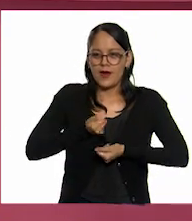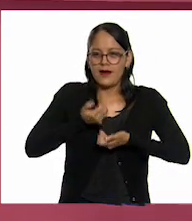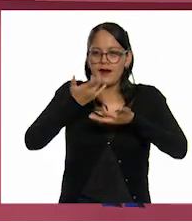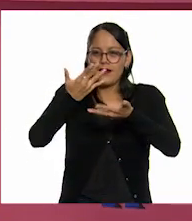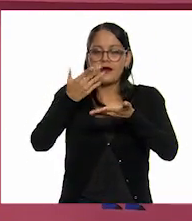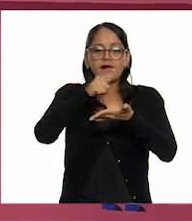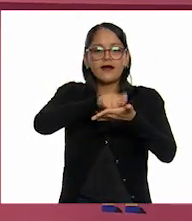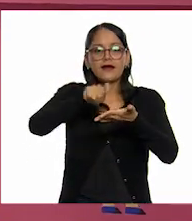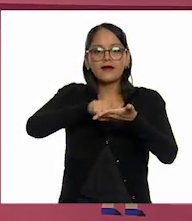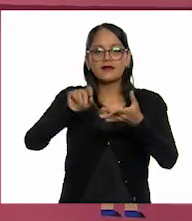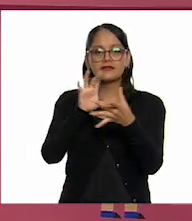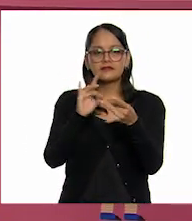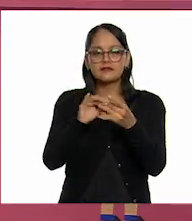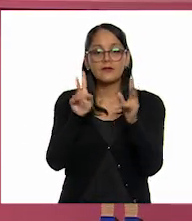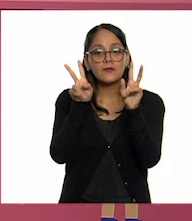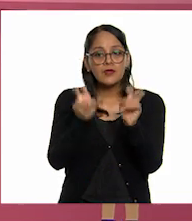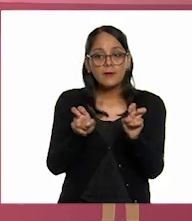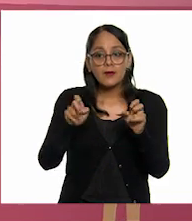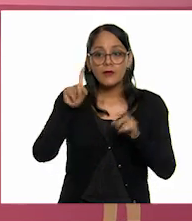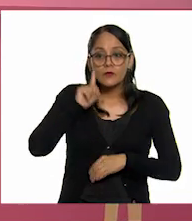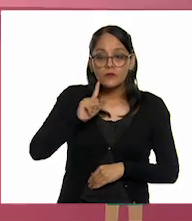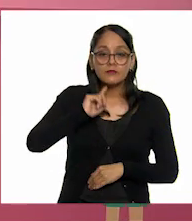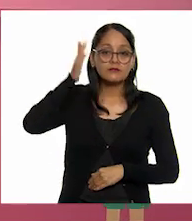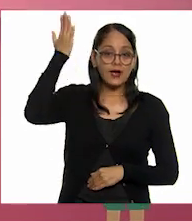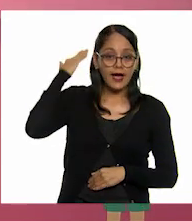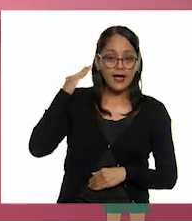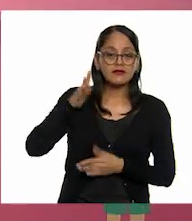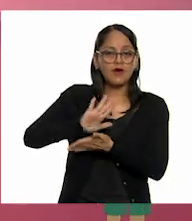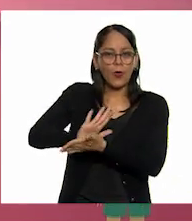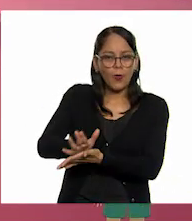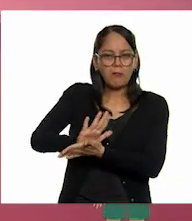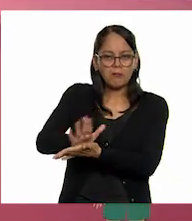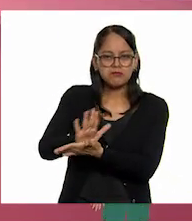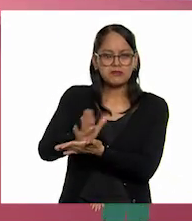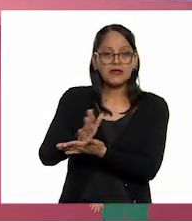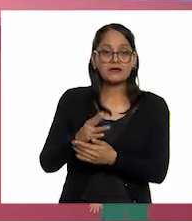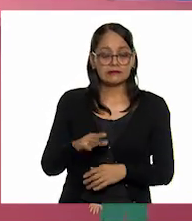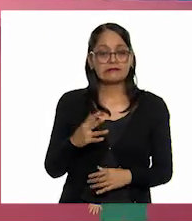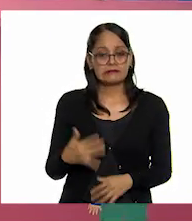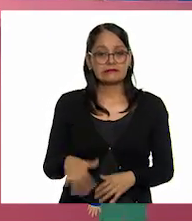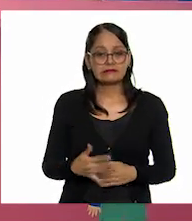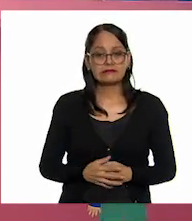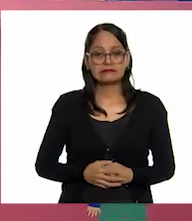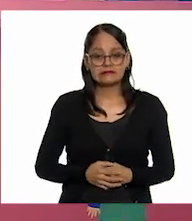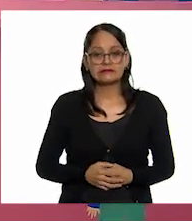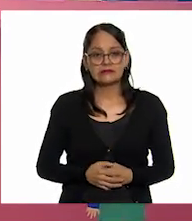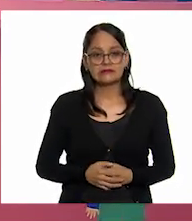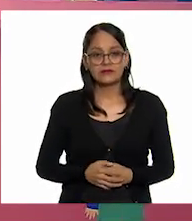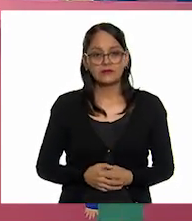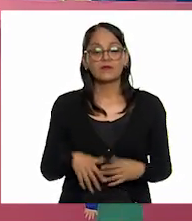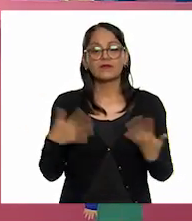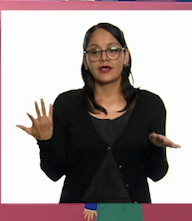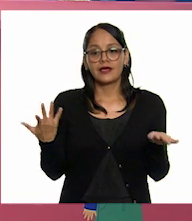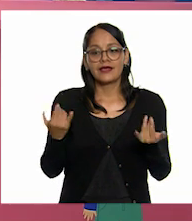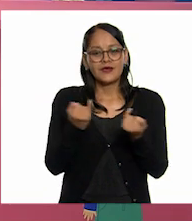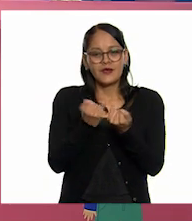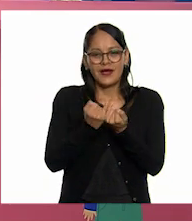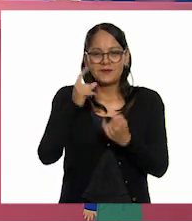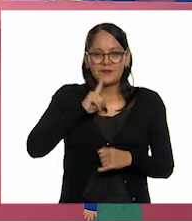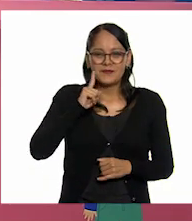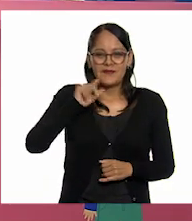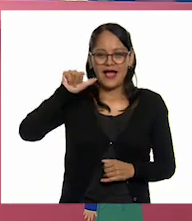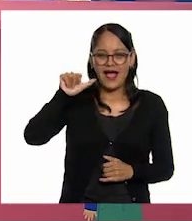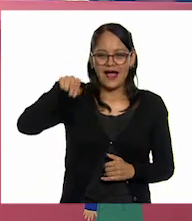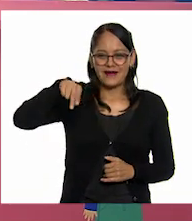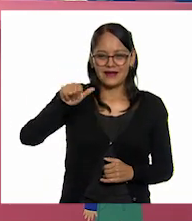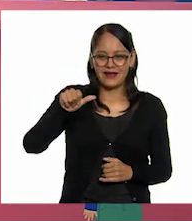esto contra la opresión que vivían las mujeres en la época colonial, ¿no? Así es. Maestra, ¿y qué le digo? ¿Qué le digo de Ana Frank? O